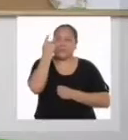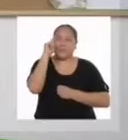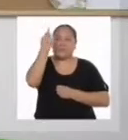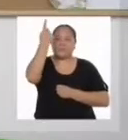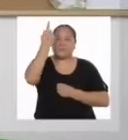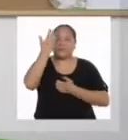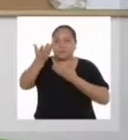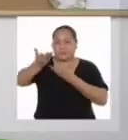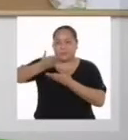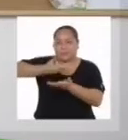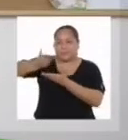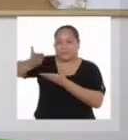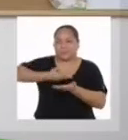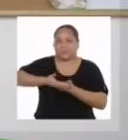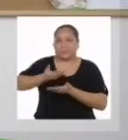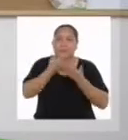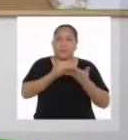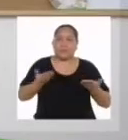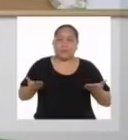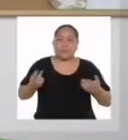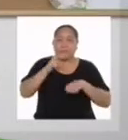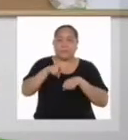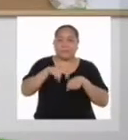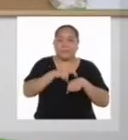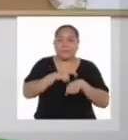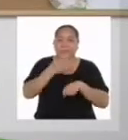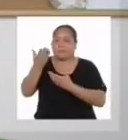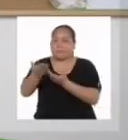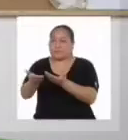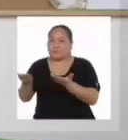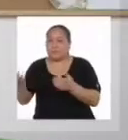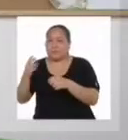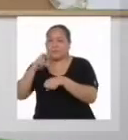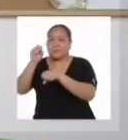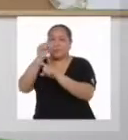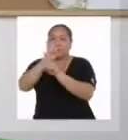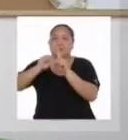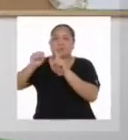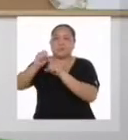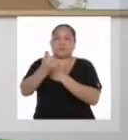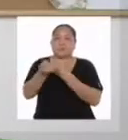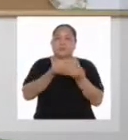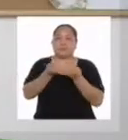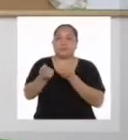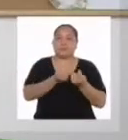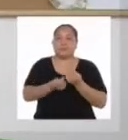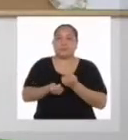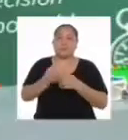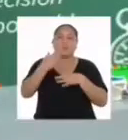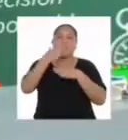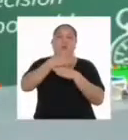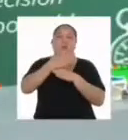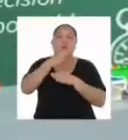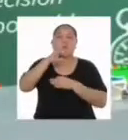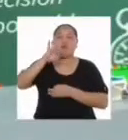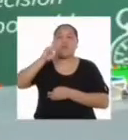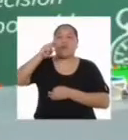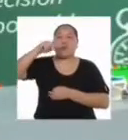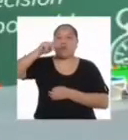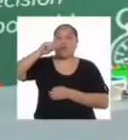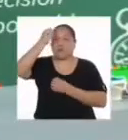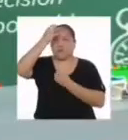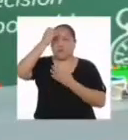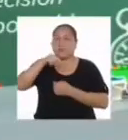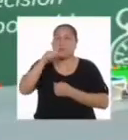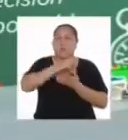las relaciones entre los elementos naturales y sociales y manejo de fuentes de información. Y el programa